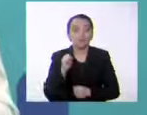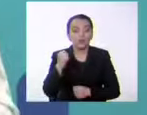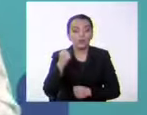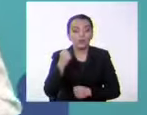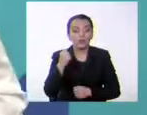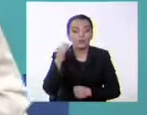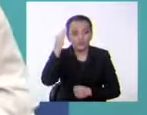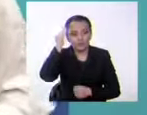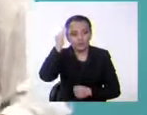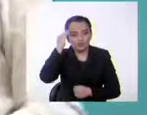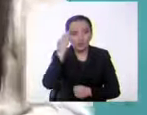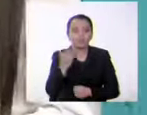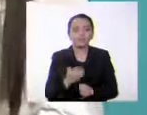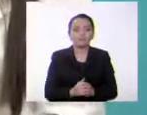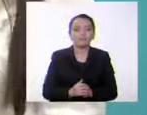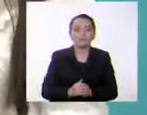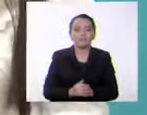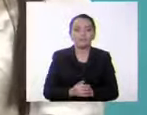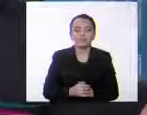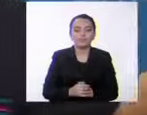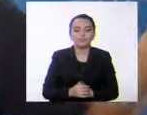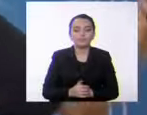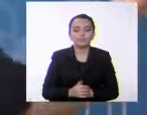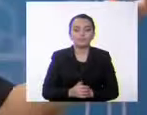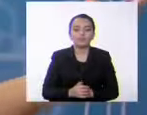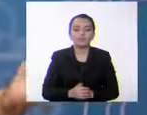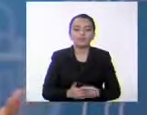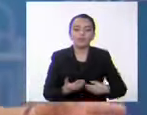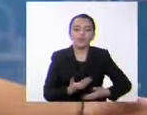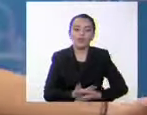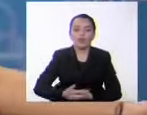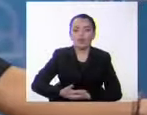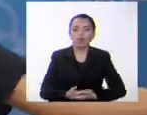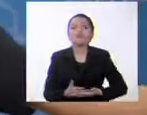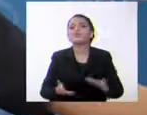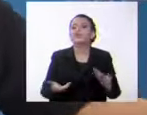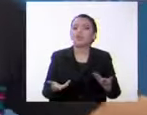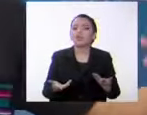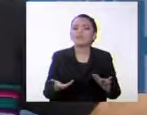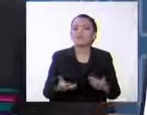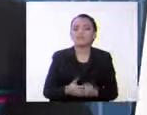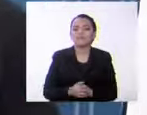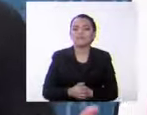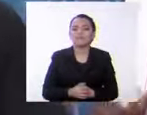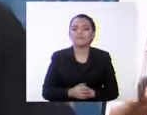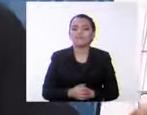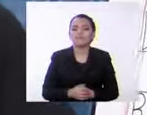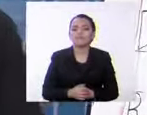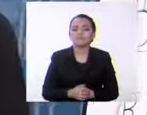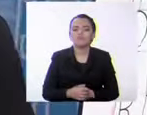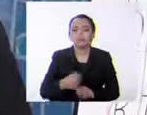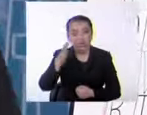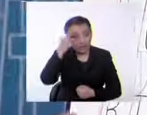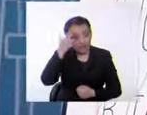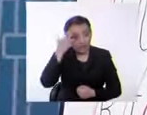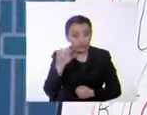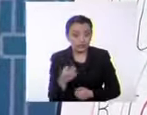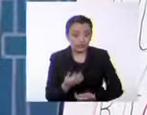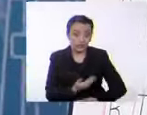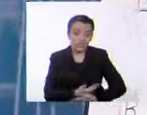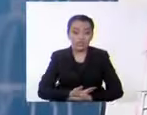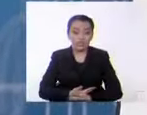niños y niñas en casa. Bueno, muy bien. Hijos e hijas, por ejemplo, ya no me dijiste nada. Tenía que ver con... Las mujeres hoy deciden si quieren tener hijos o no. O